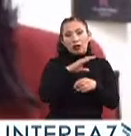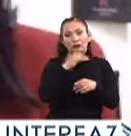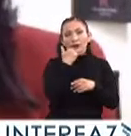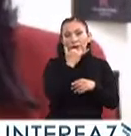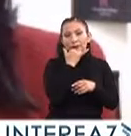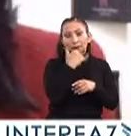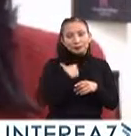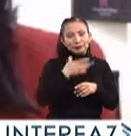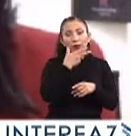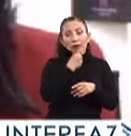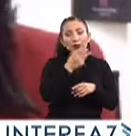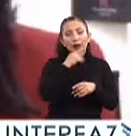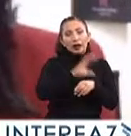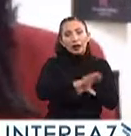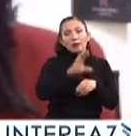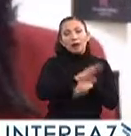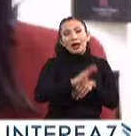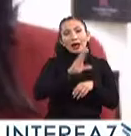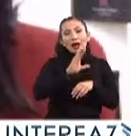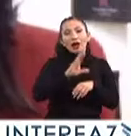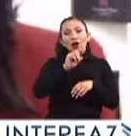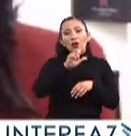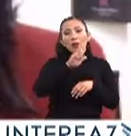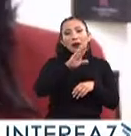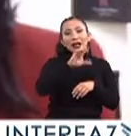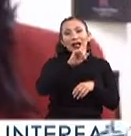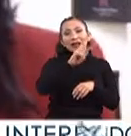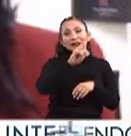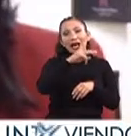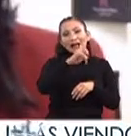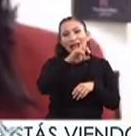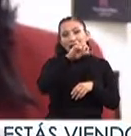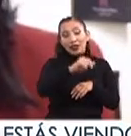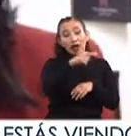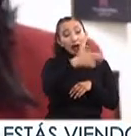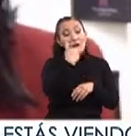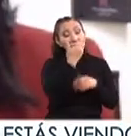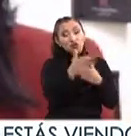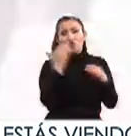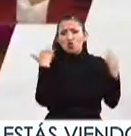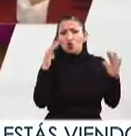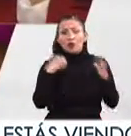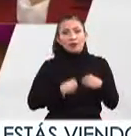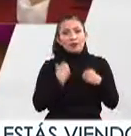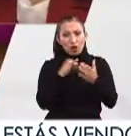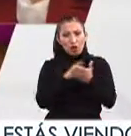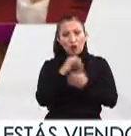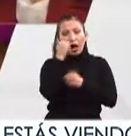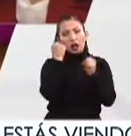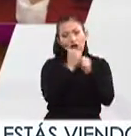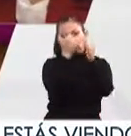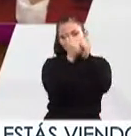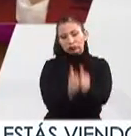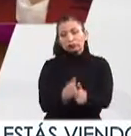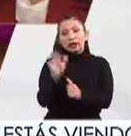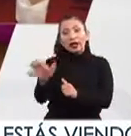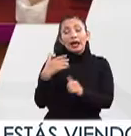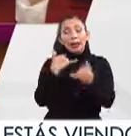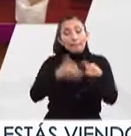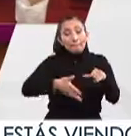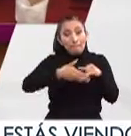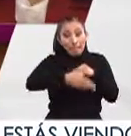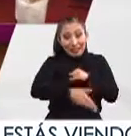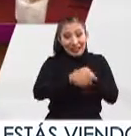colombiano, Edmar Castañeda, que es un músico impresionante que vive en Nueva York hace muchos años, y inaugura